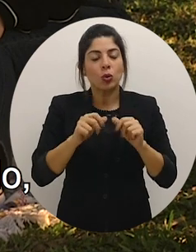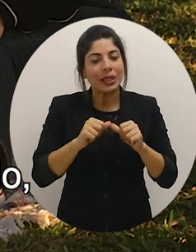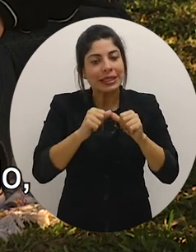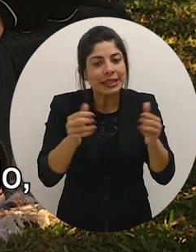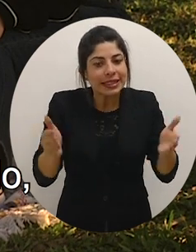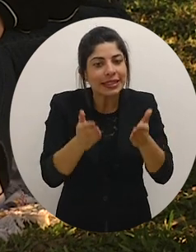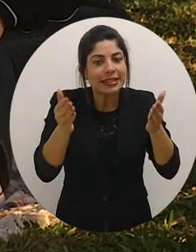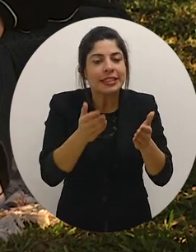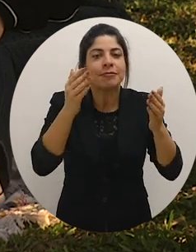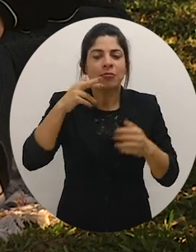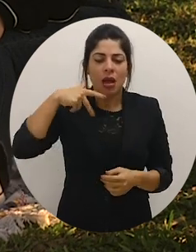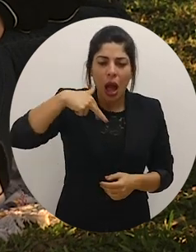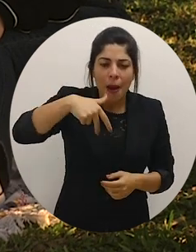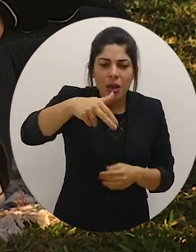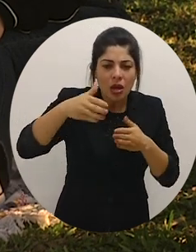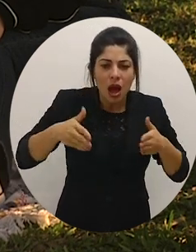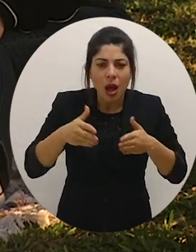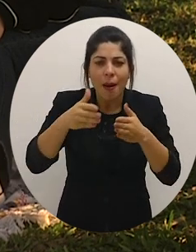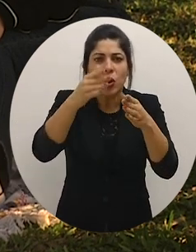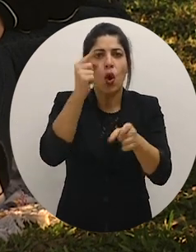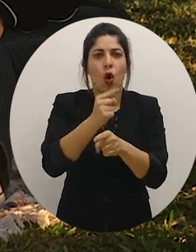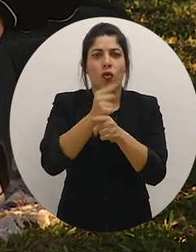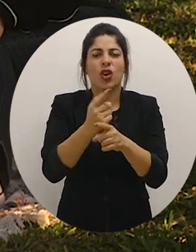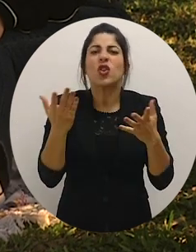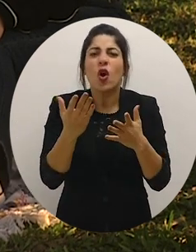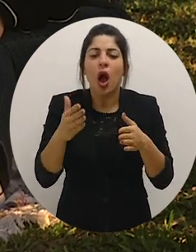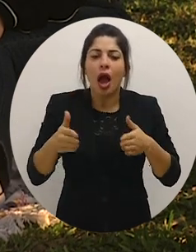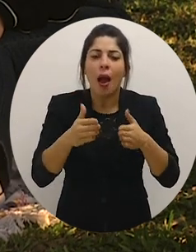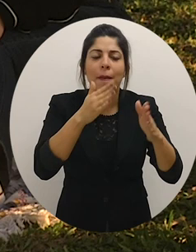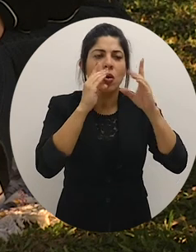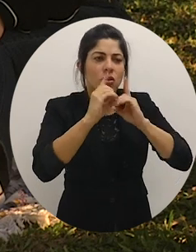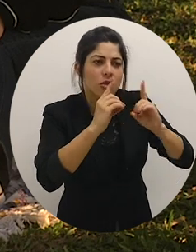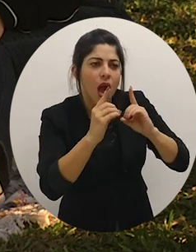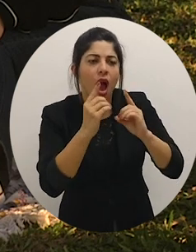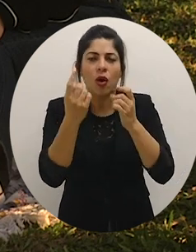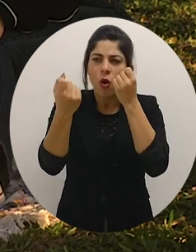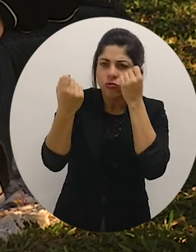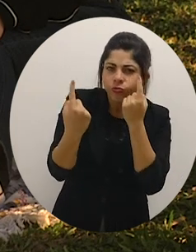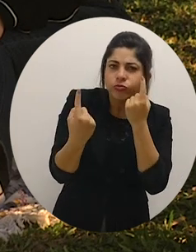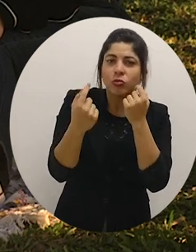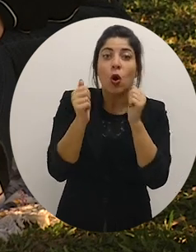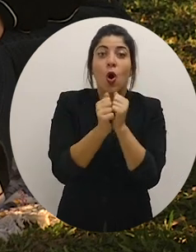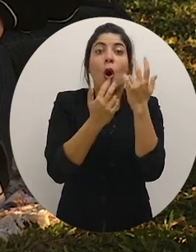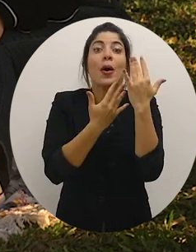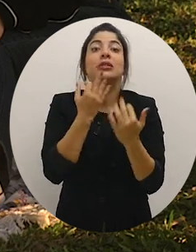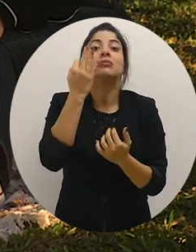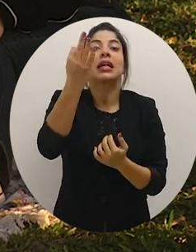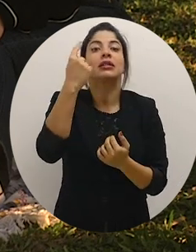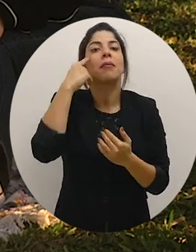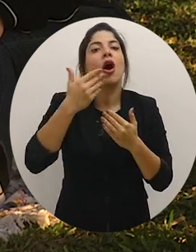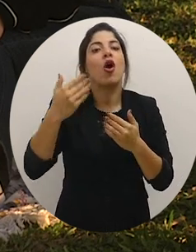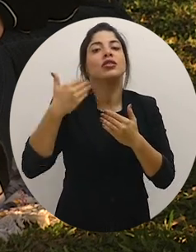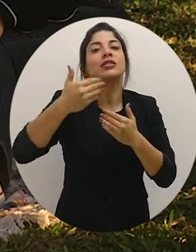seguirla construyendo, de seguir caminando por la ruta correcta, que es la del diálogo y el entendimiento, con esperanza por todo